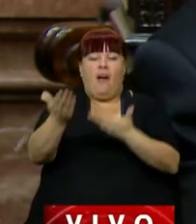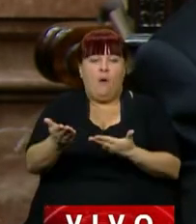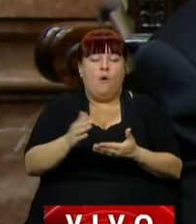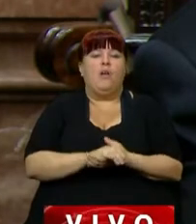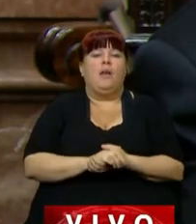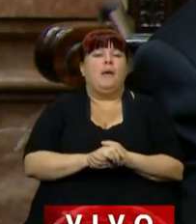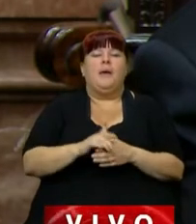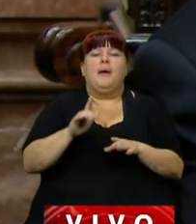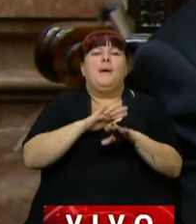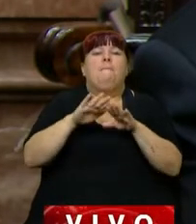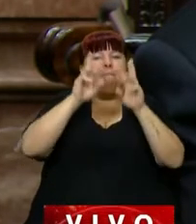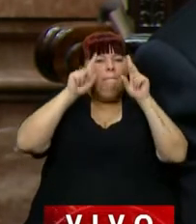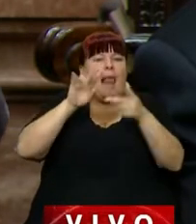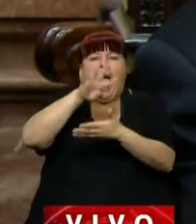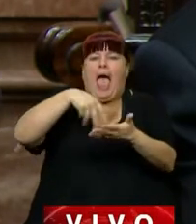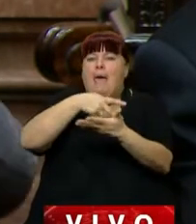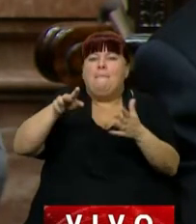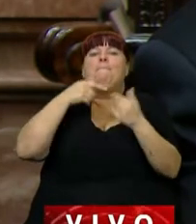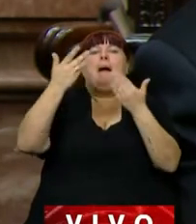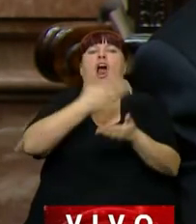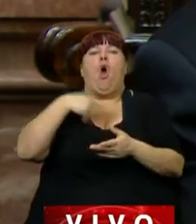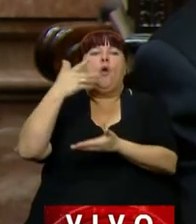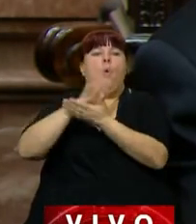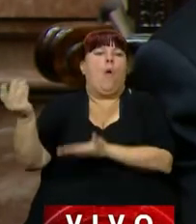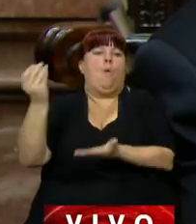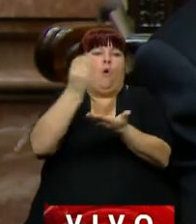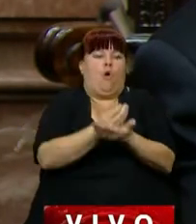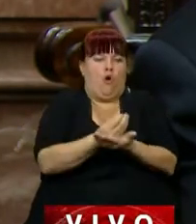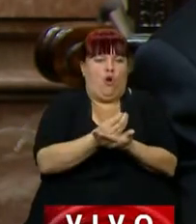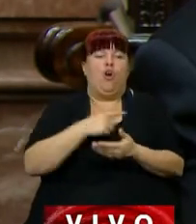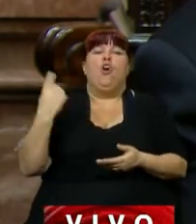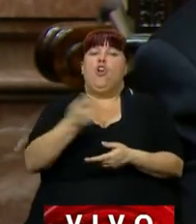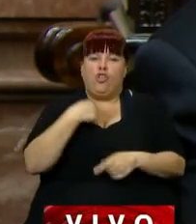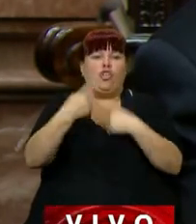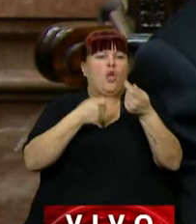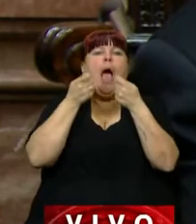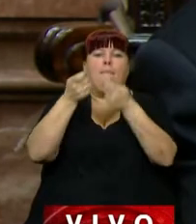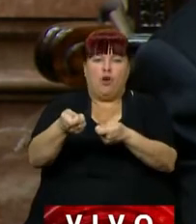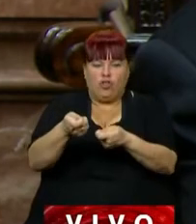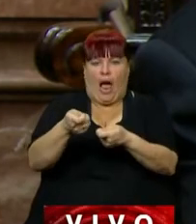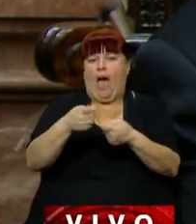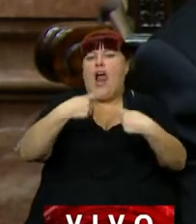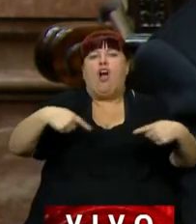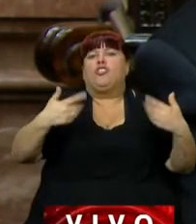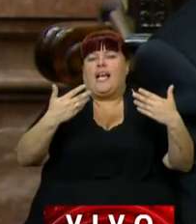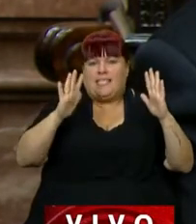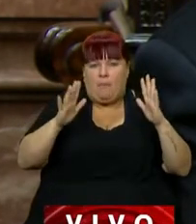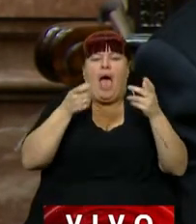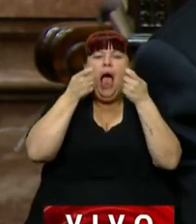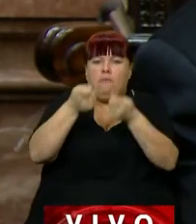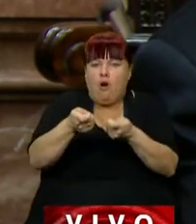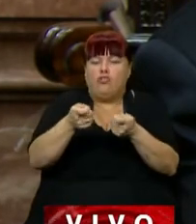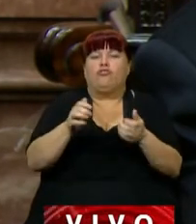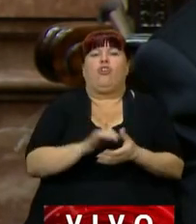la mínima planificación al gobierno que venga. Nosotros vamos a seguir apoyando en lo que podamos,